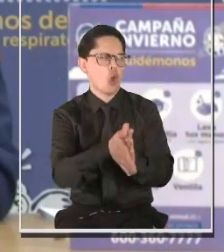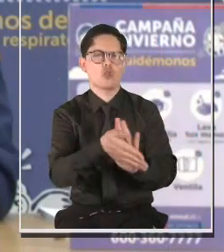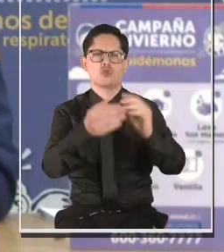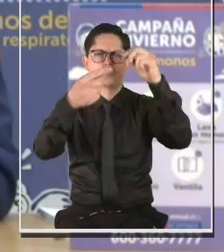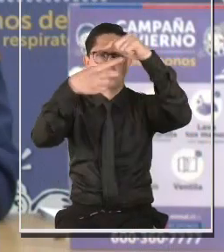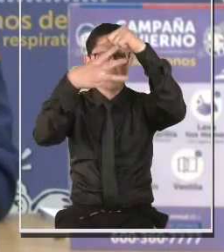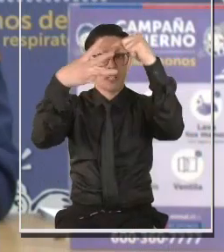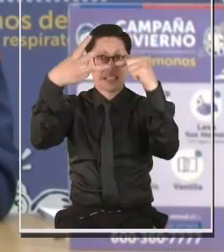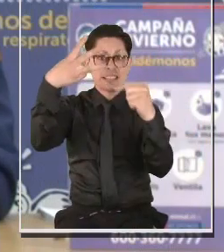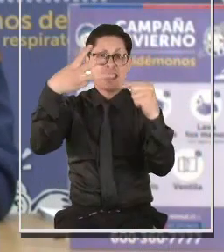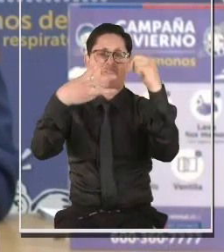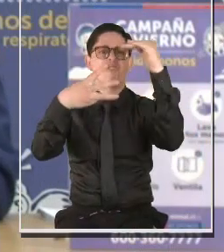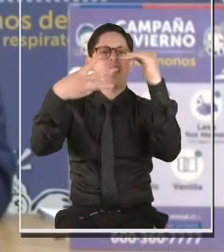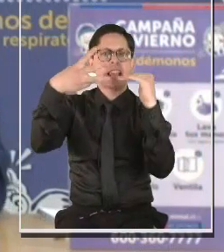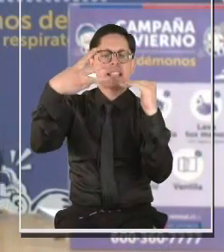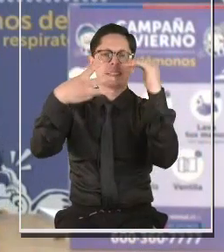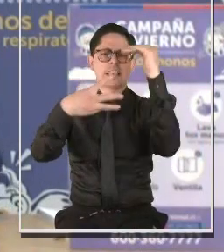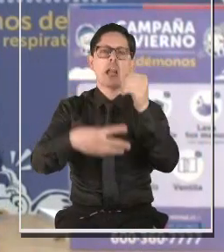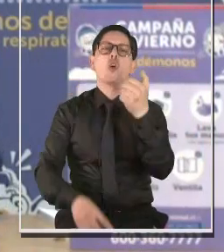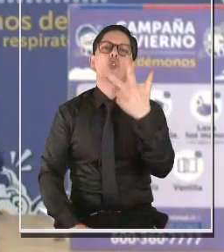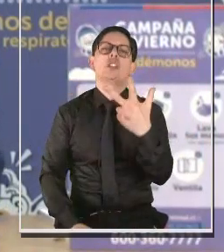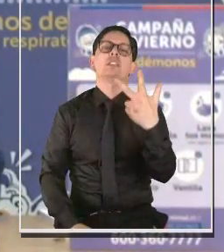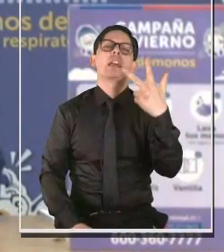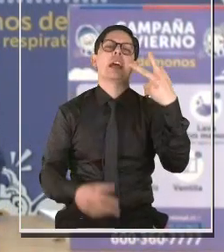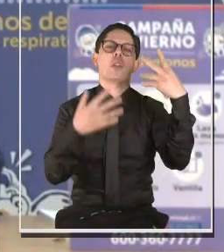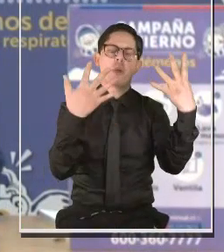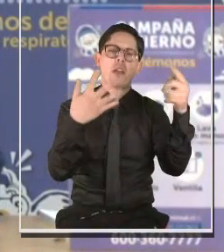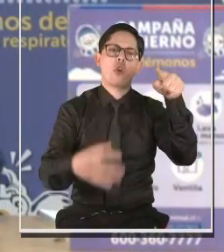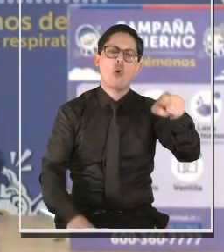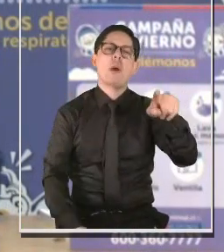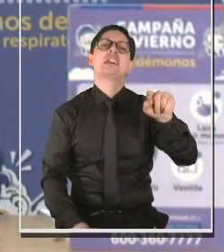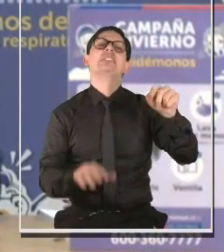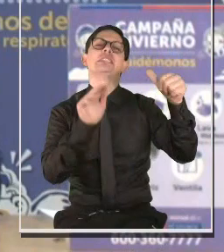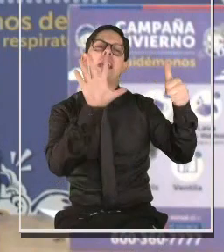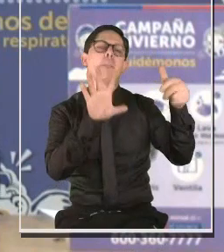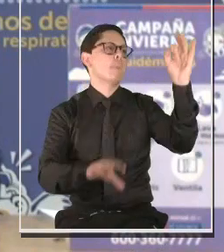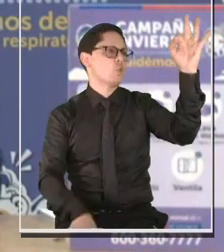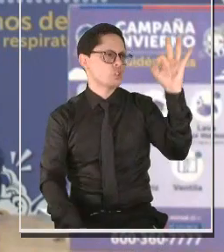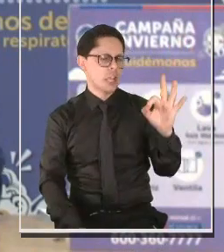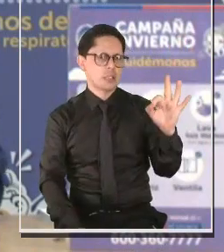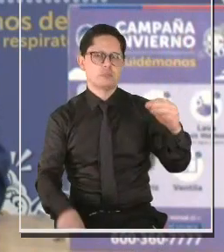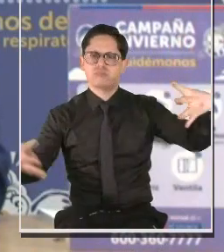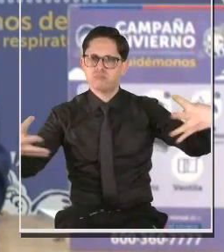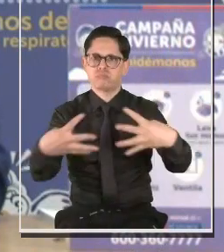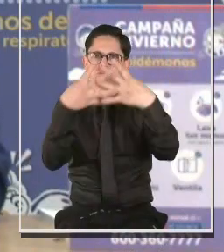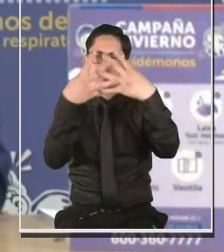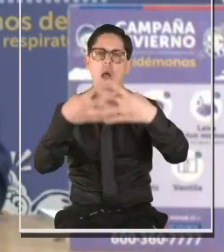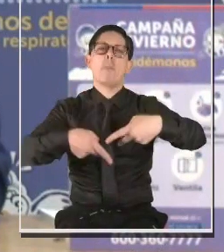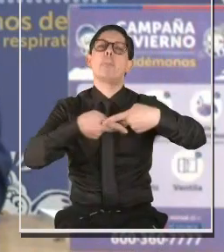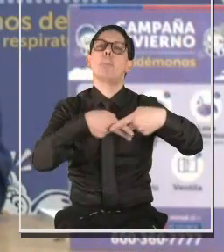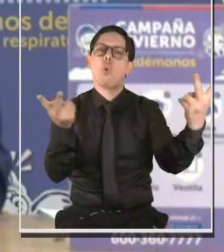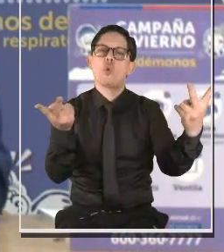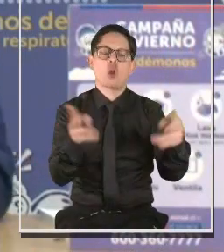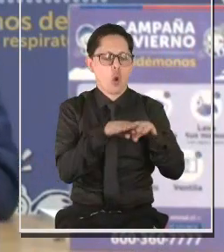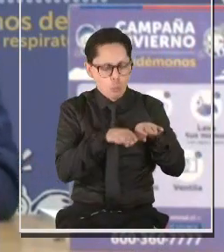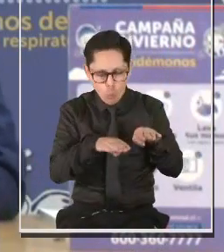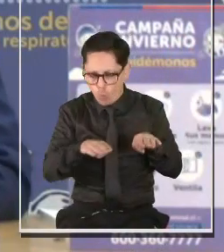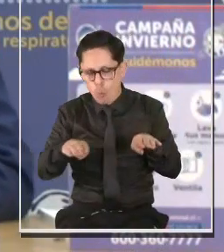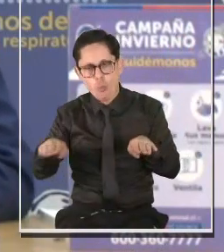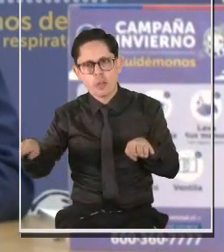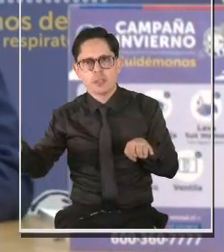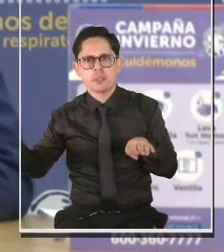los niveles de complejidad tenemos un 89,6% en la red pública de camas